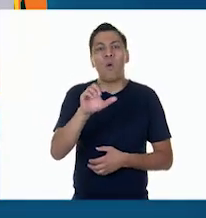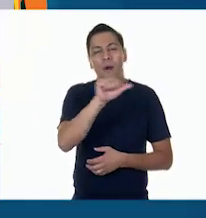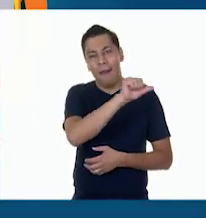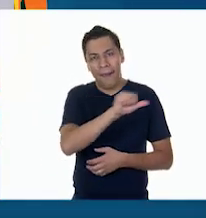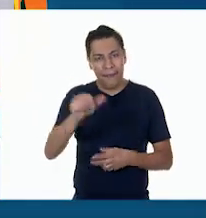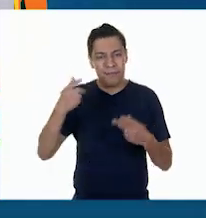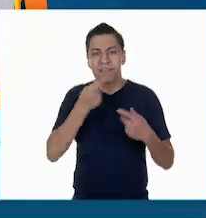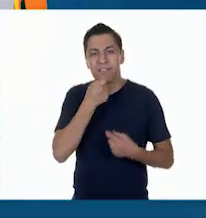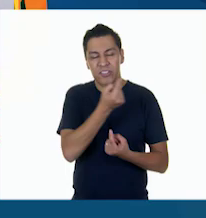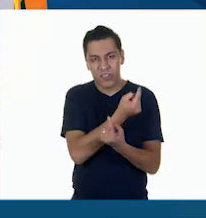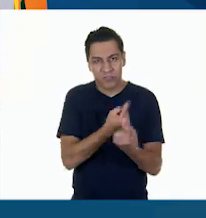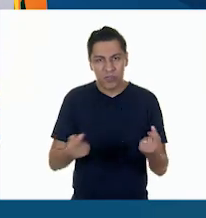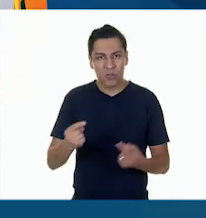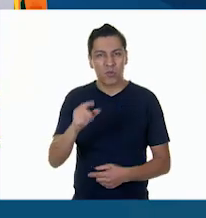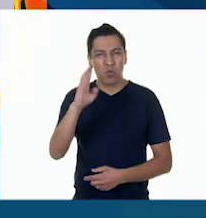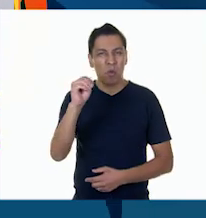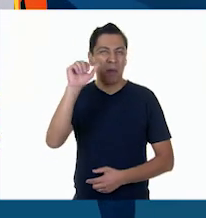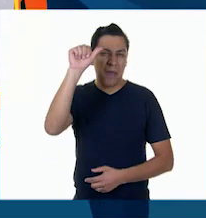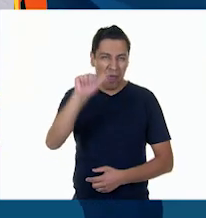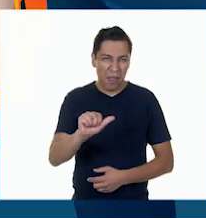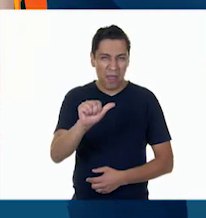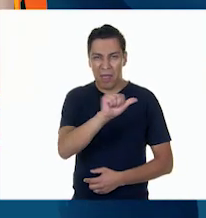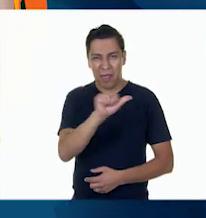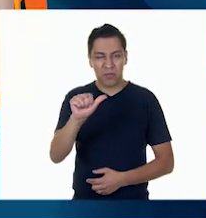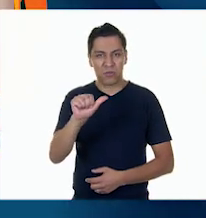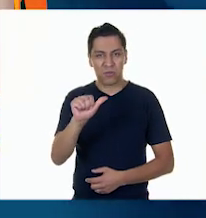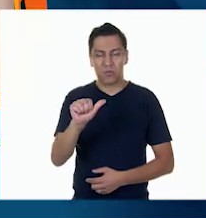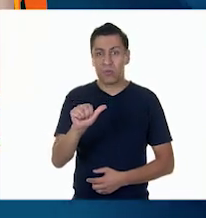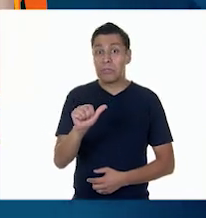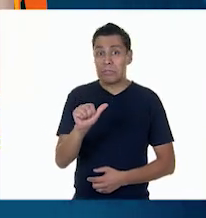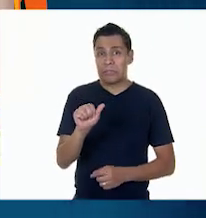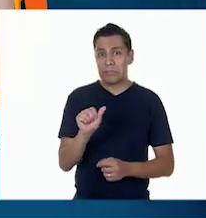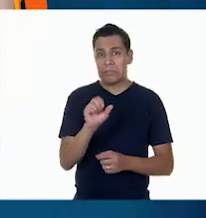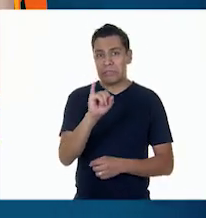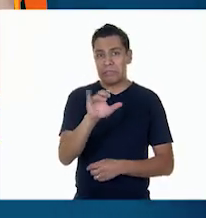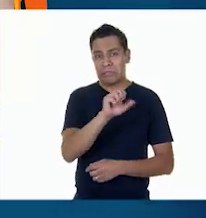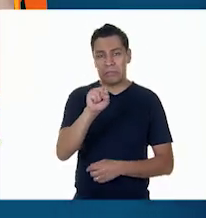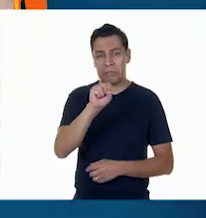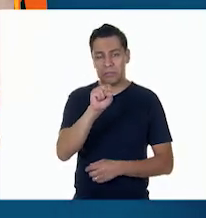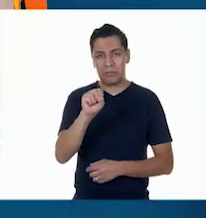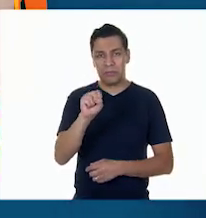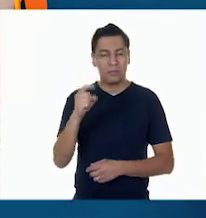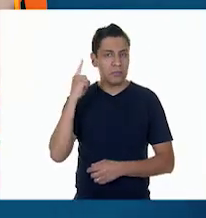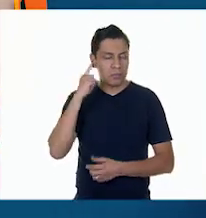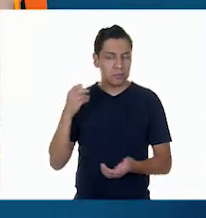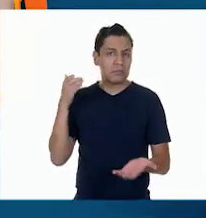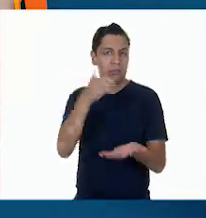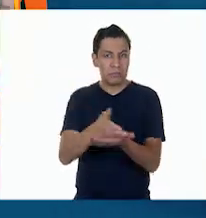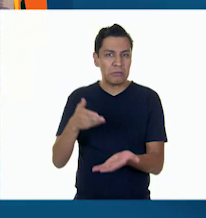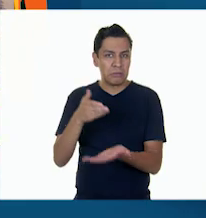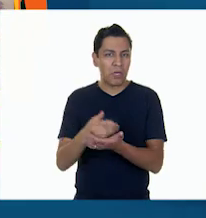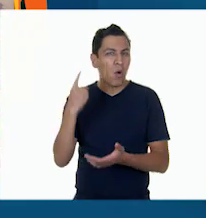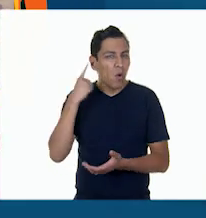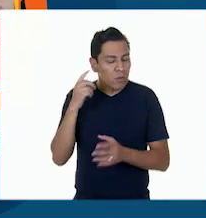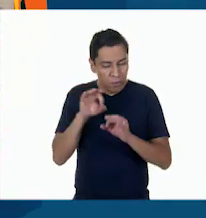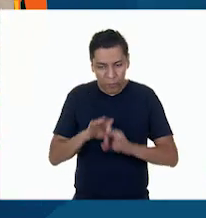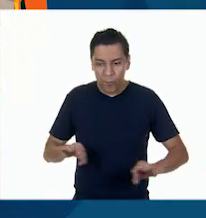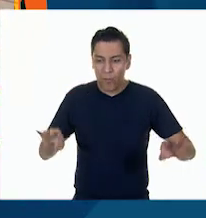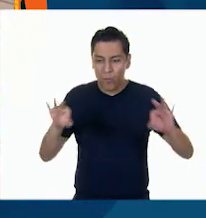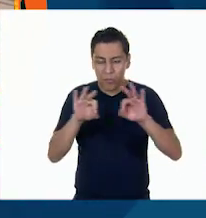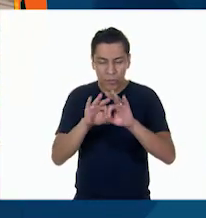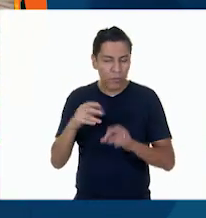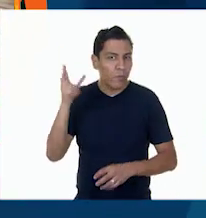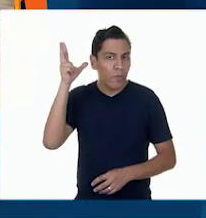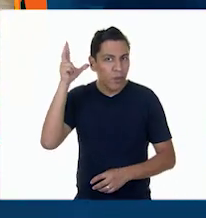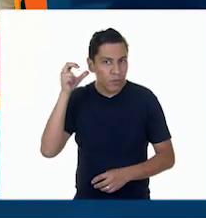el Instituto Mexicano del Seguro Social? El oído juega un papel primordial en nuestro bienestar. Controla la escucha,